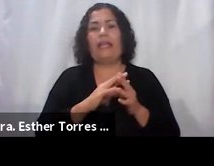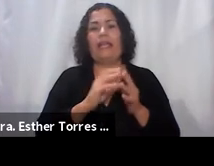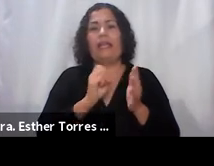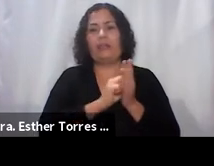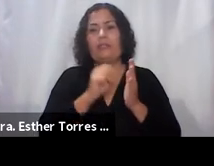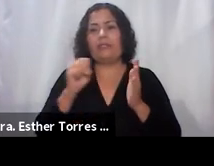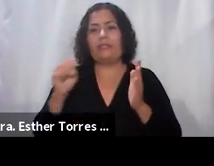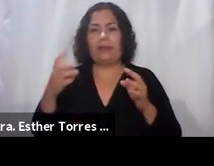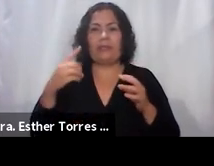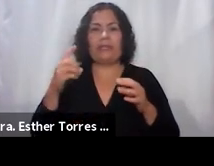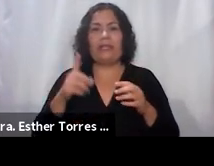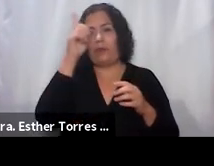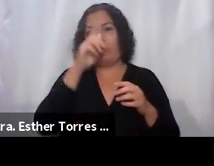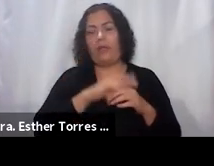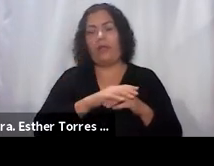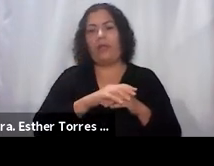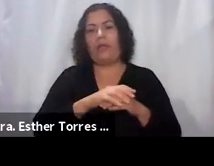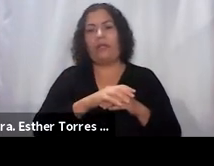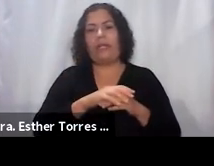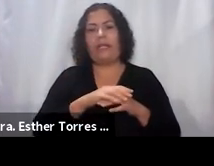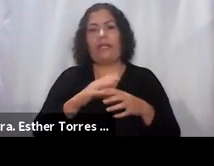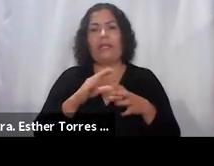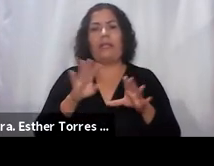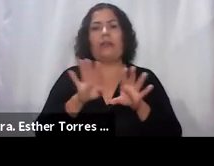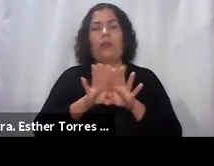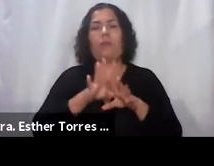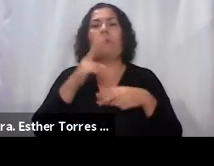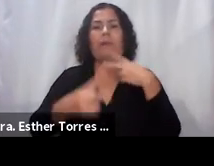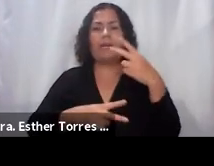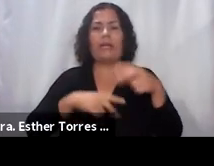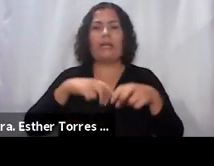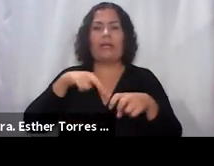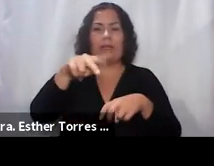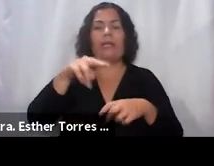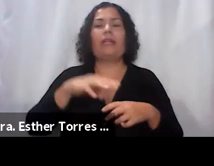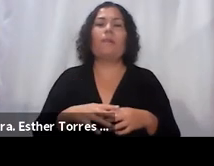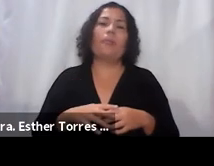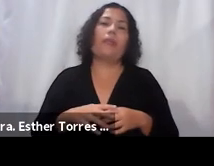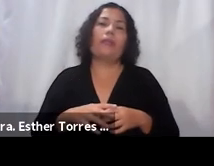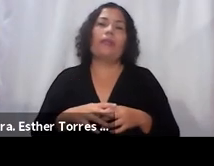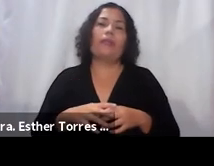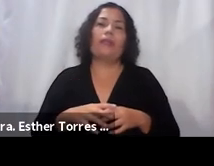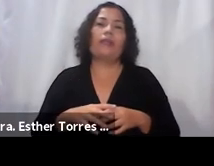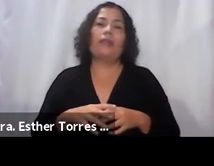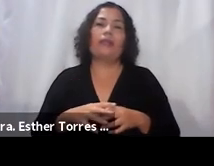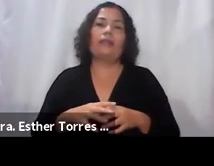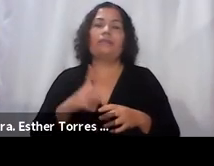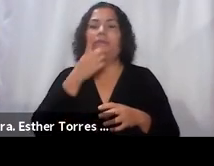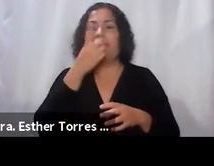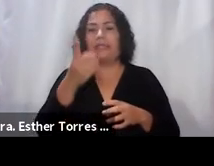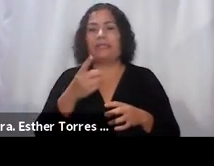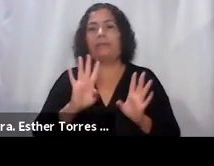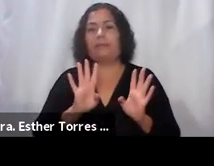ver en la imagen de arriba, en donde pintan una, vamos a decir, una línea y dicen, bueno, pues le